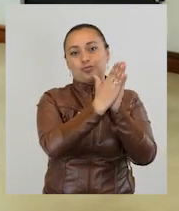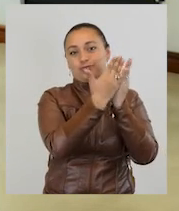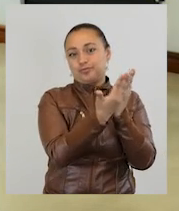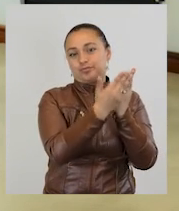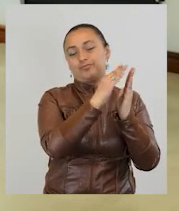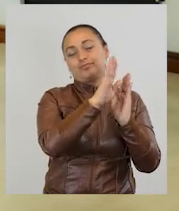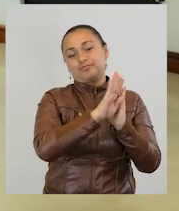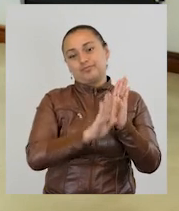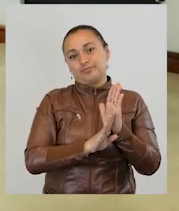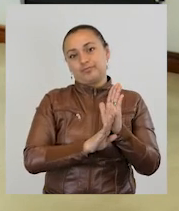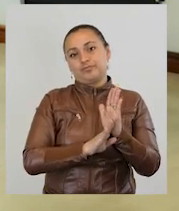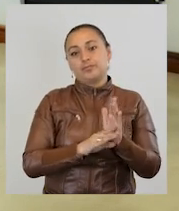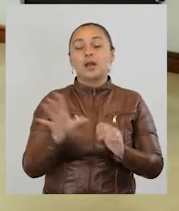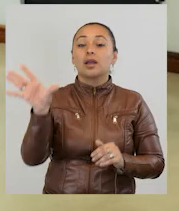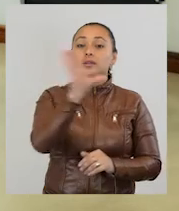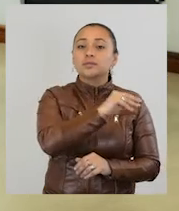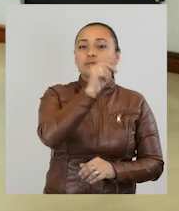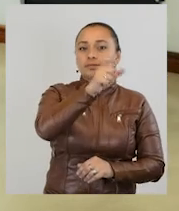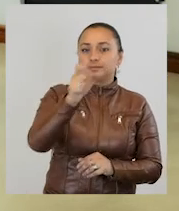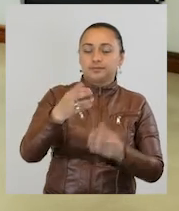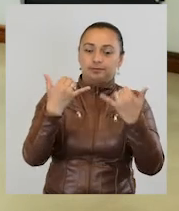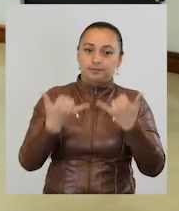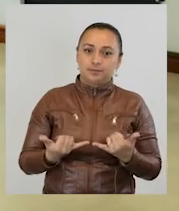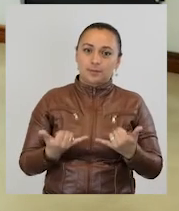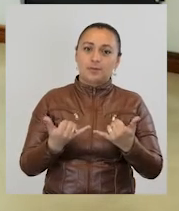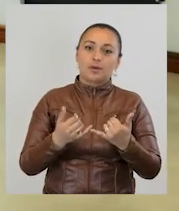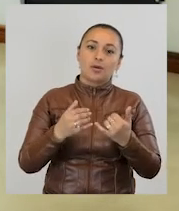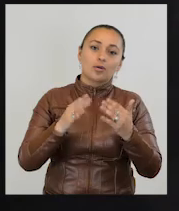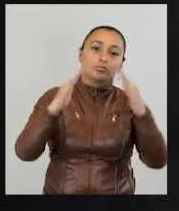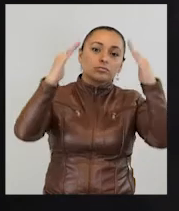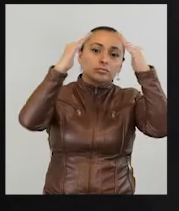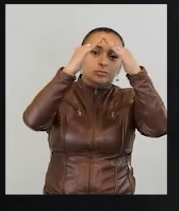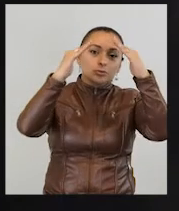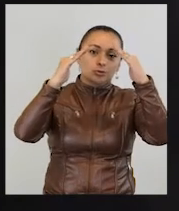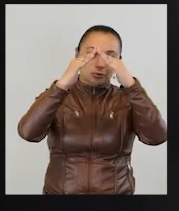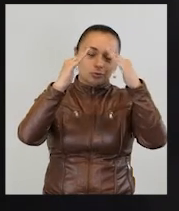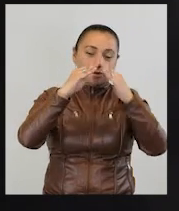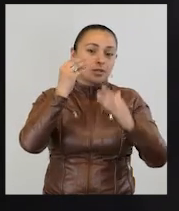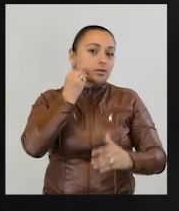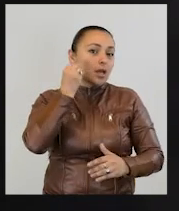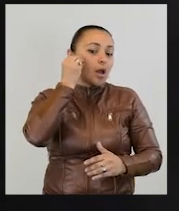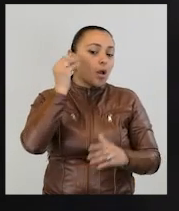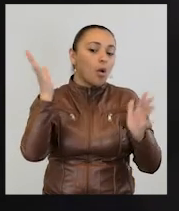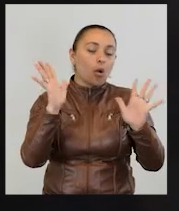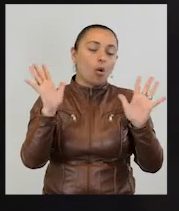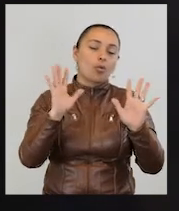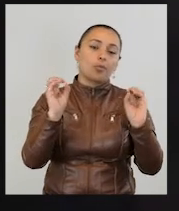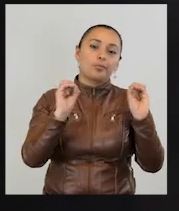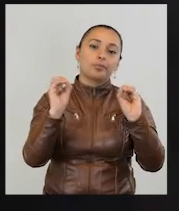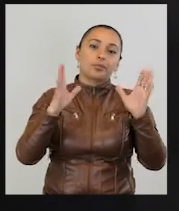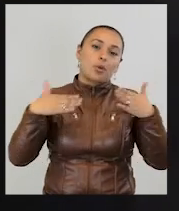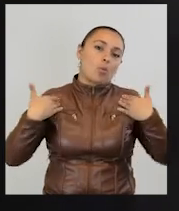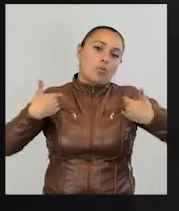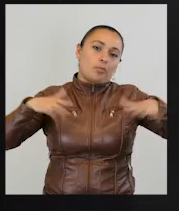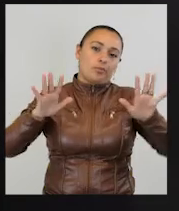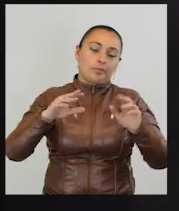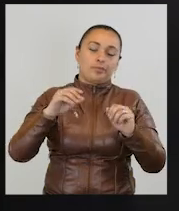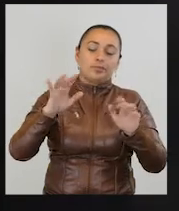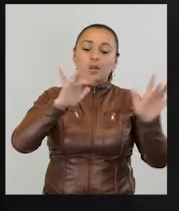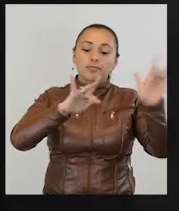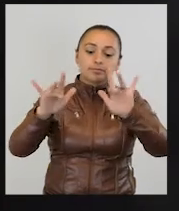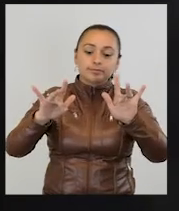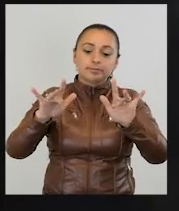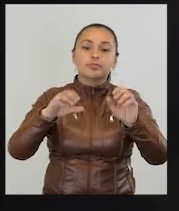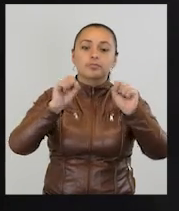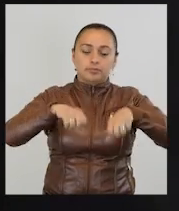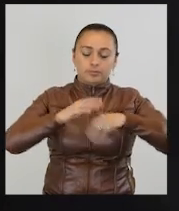de su palabra. A todos los que nos acompañan desde sus casas o en el lugar donde se encuentre, pidámosle